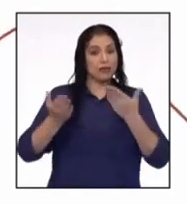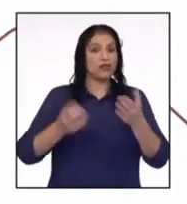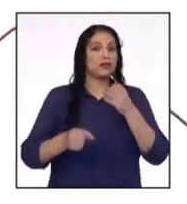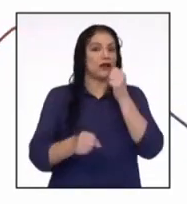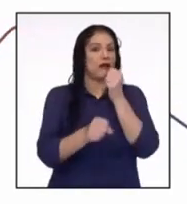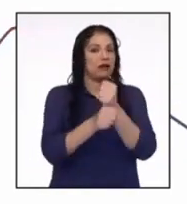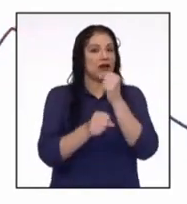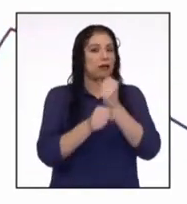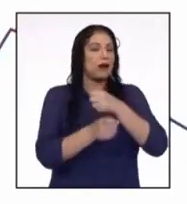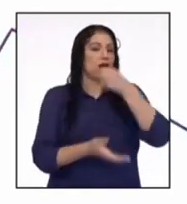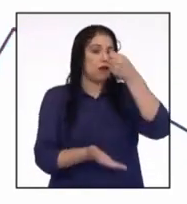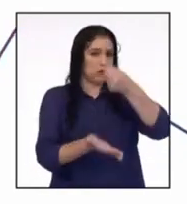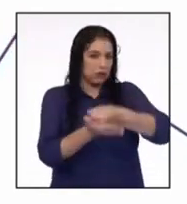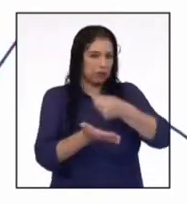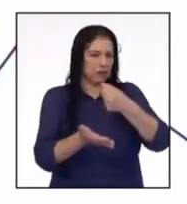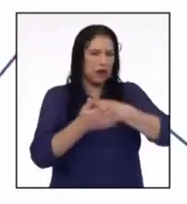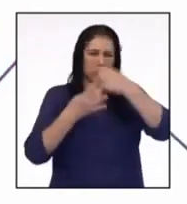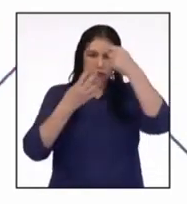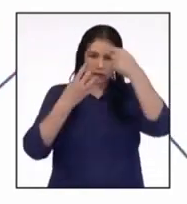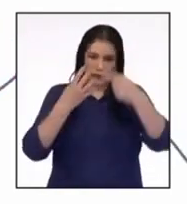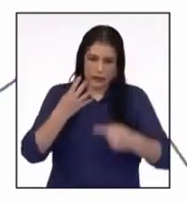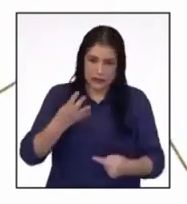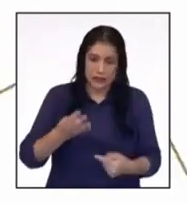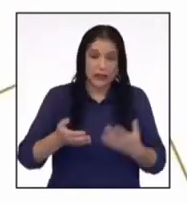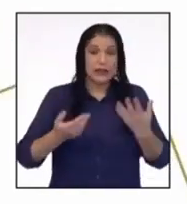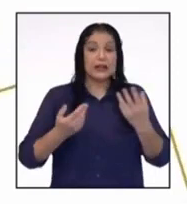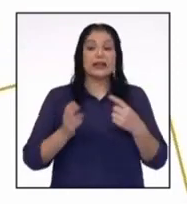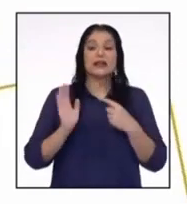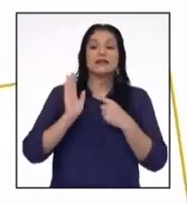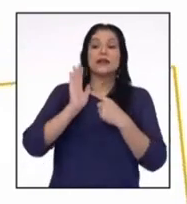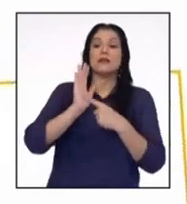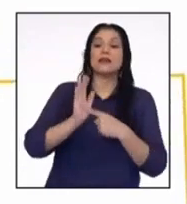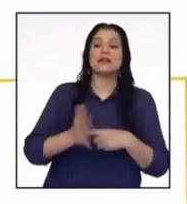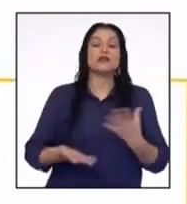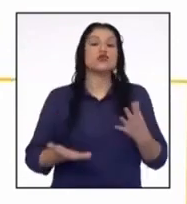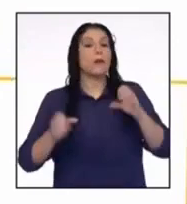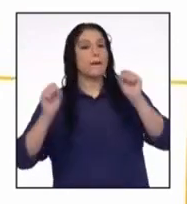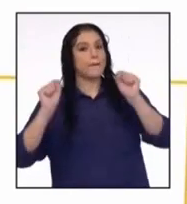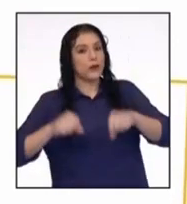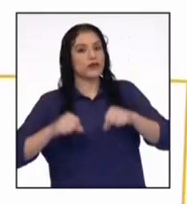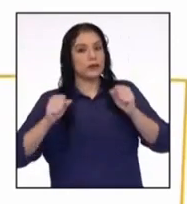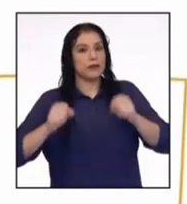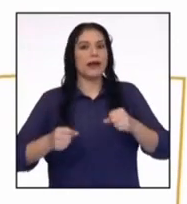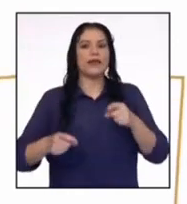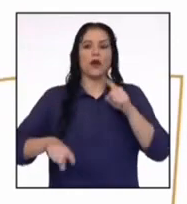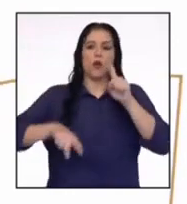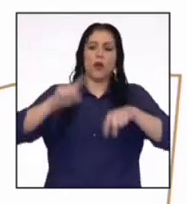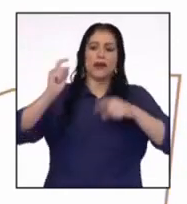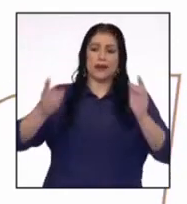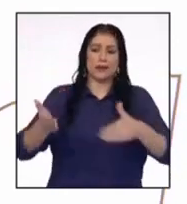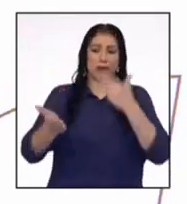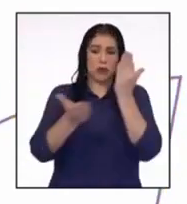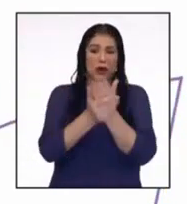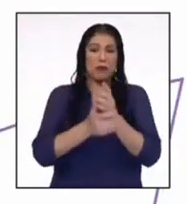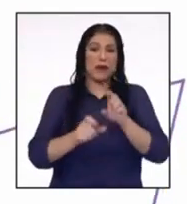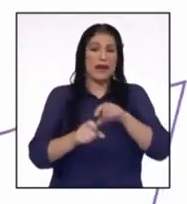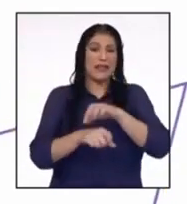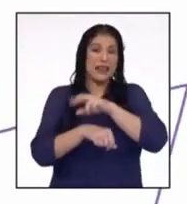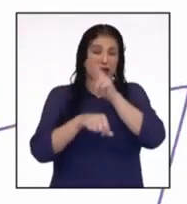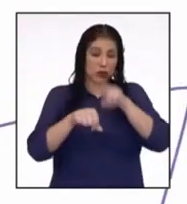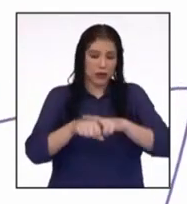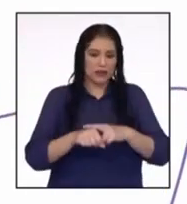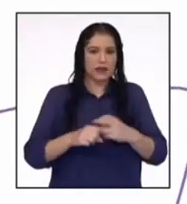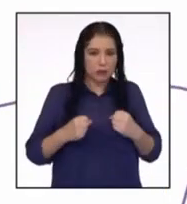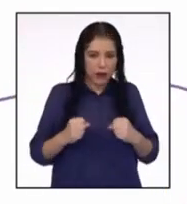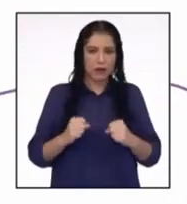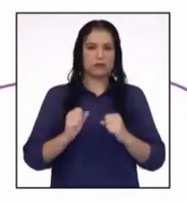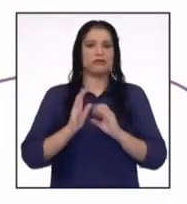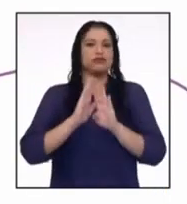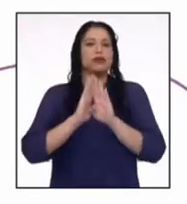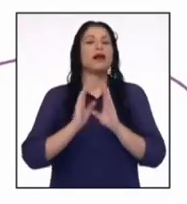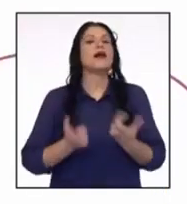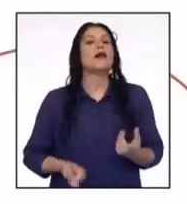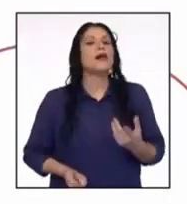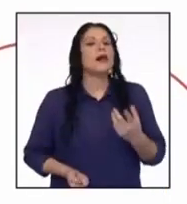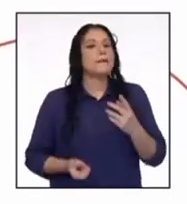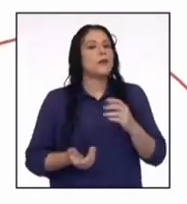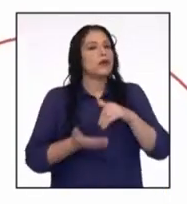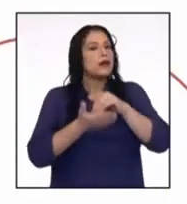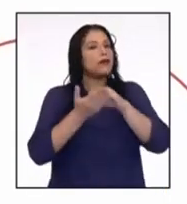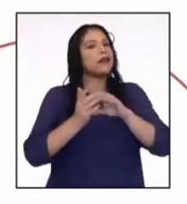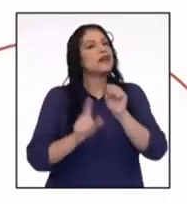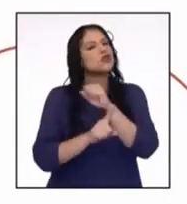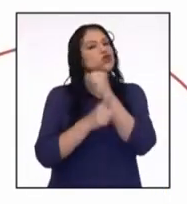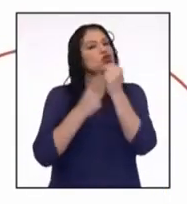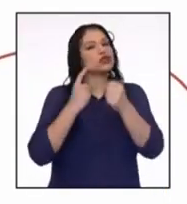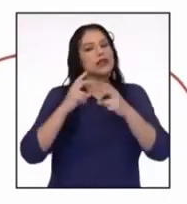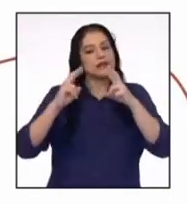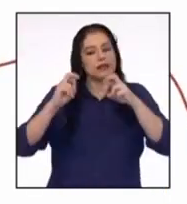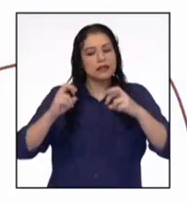empleo asalariado, entre otros, que se refleja en su capacidad para hacer frente a un desastre. Vulnerabilidad social. Se analiza